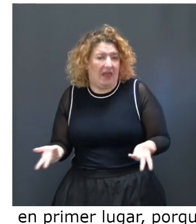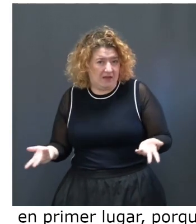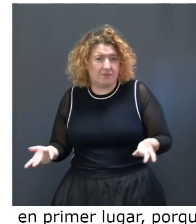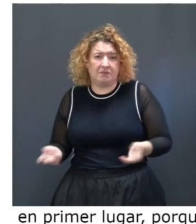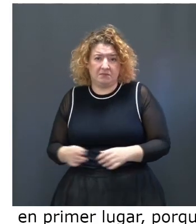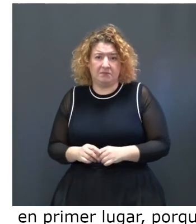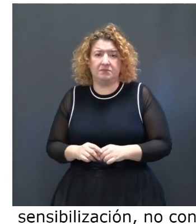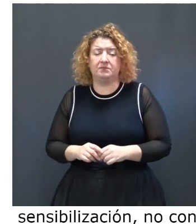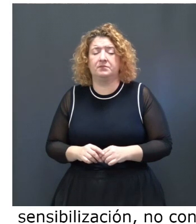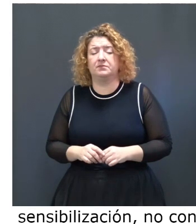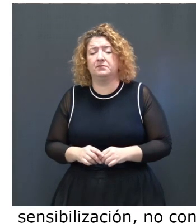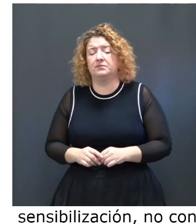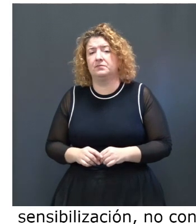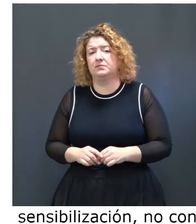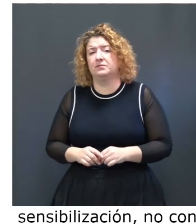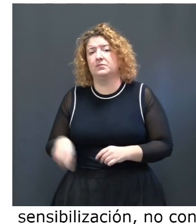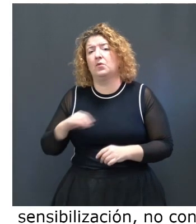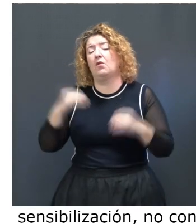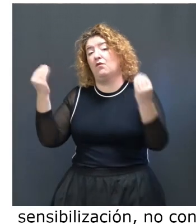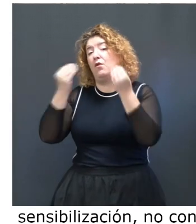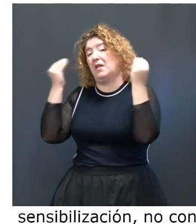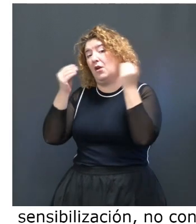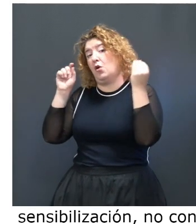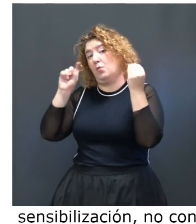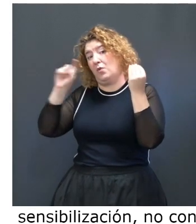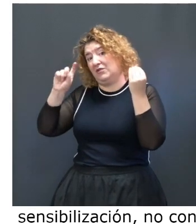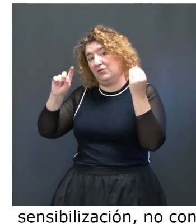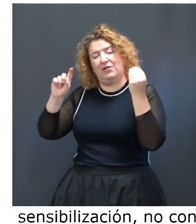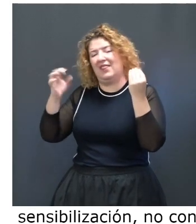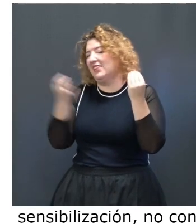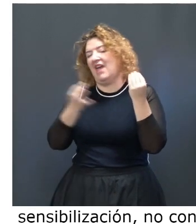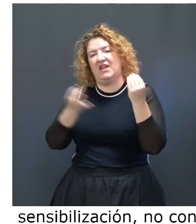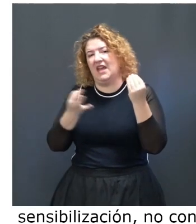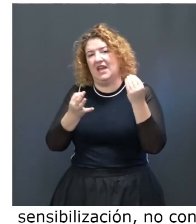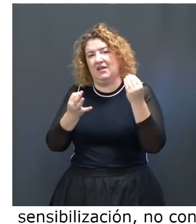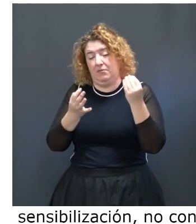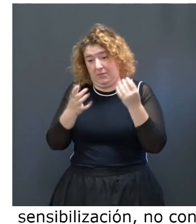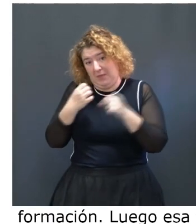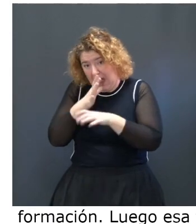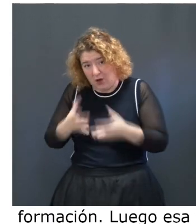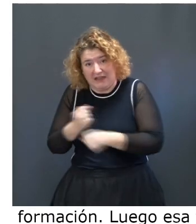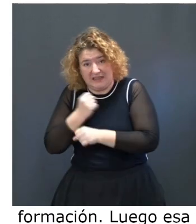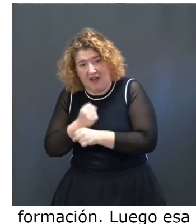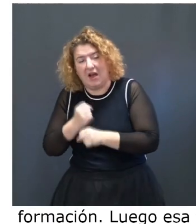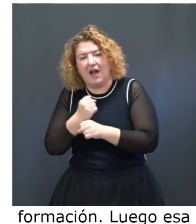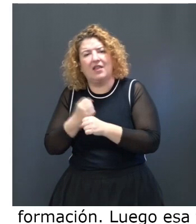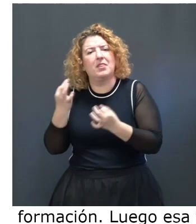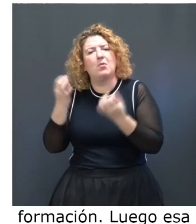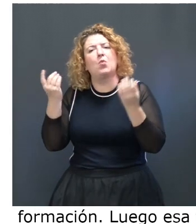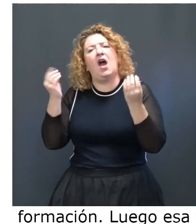esa formación en el profesorado en activo debería traducirse también en una formación más